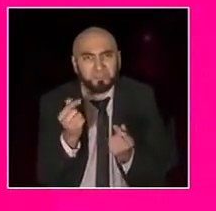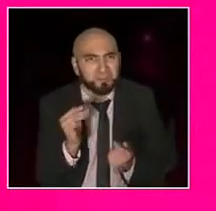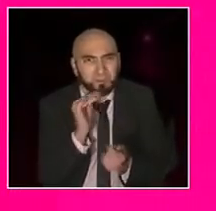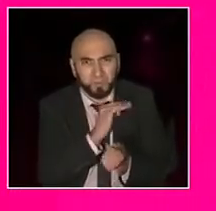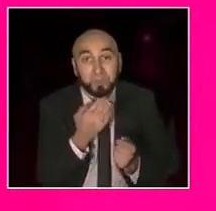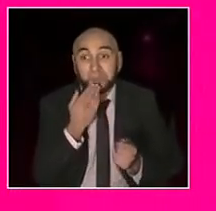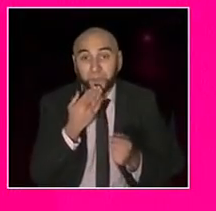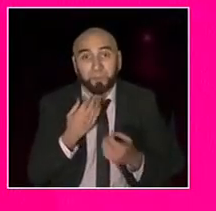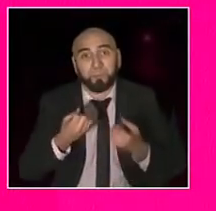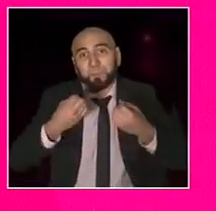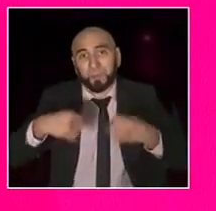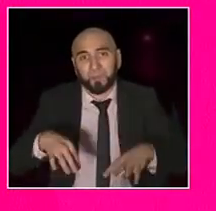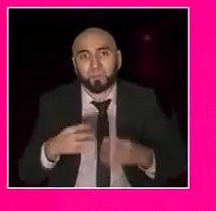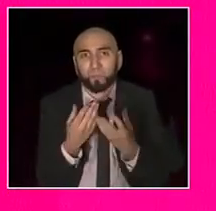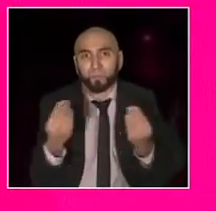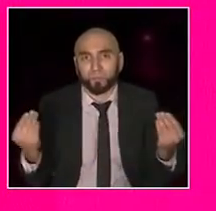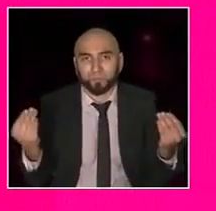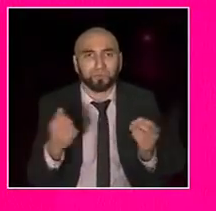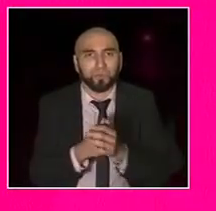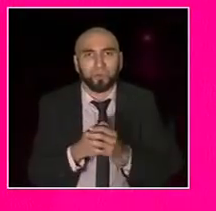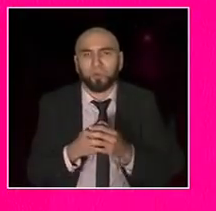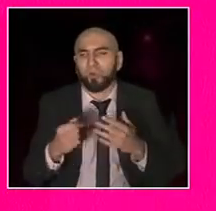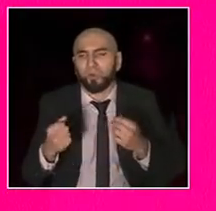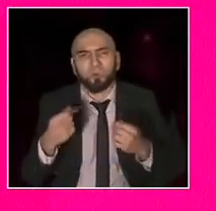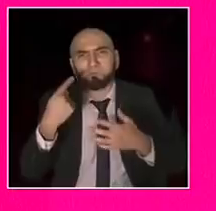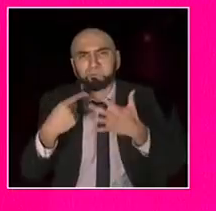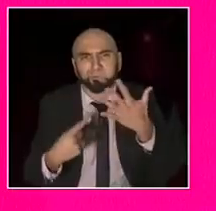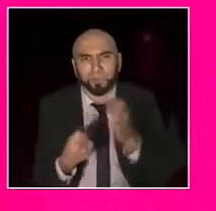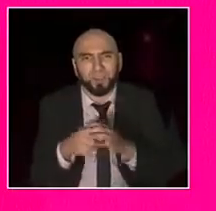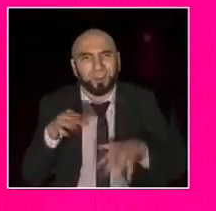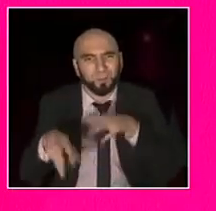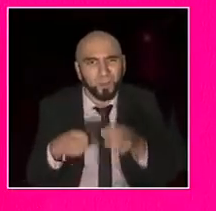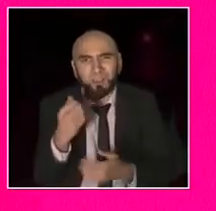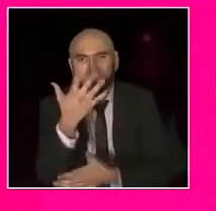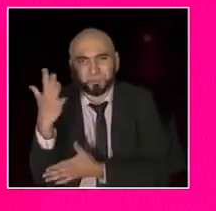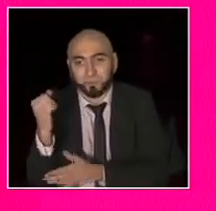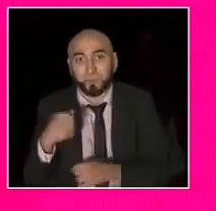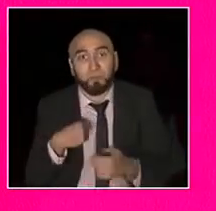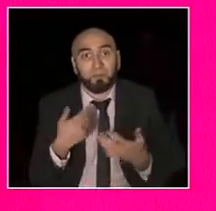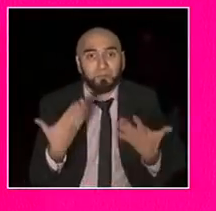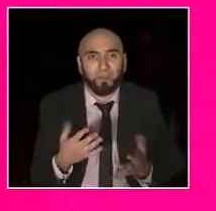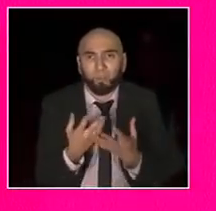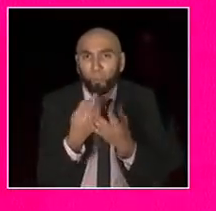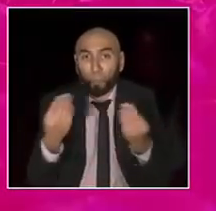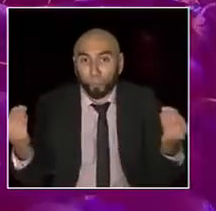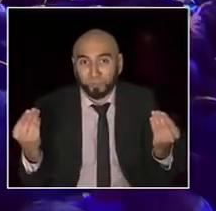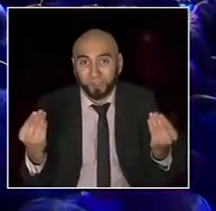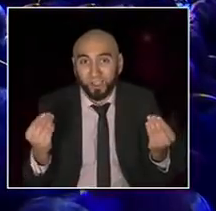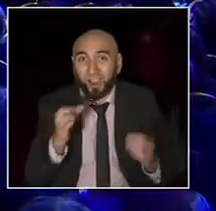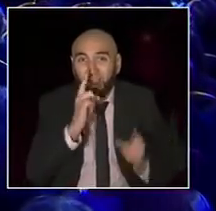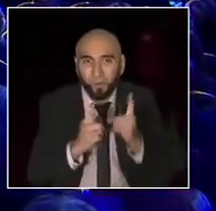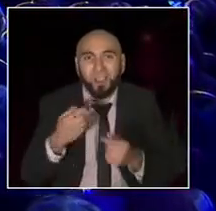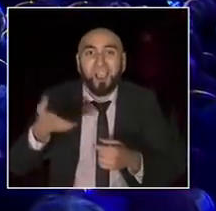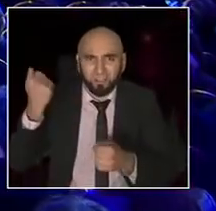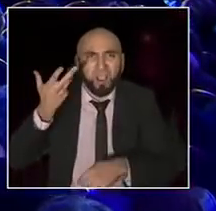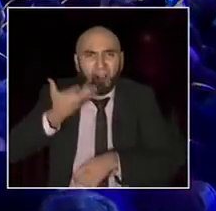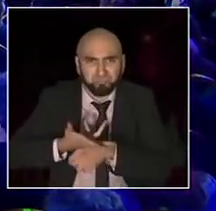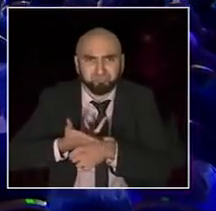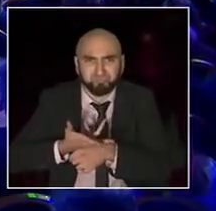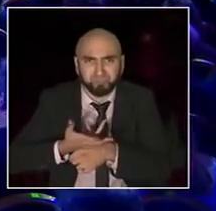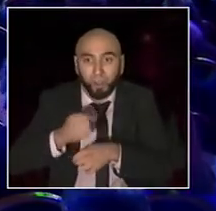biodiversidad. De hecho, 99 de cada 100 especies que alguna vez existieron ya no existen. Las